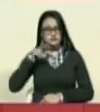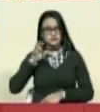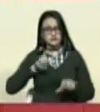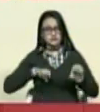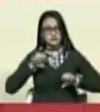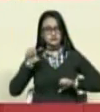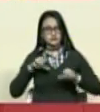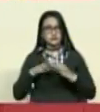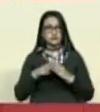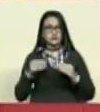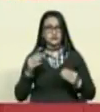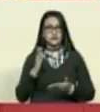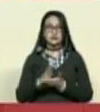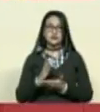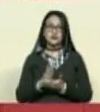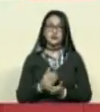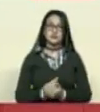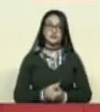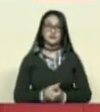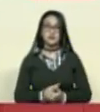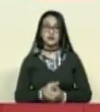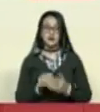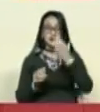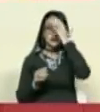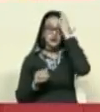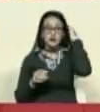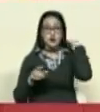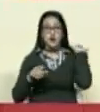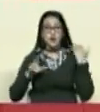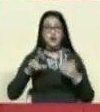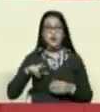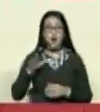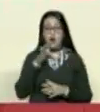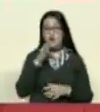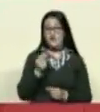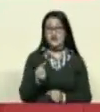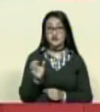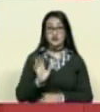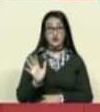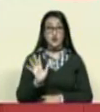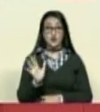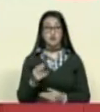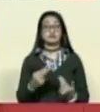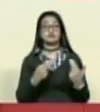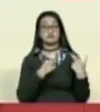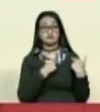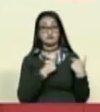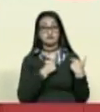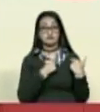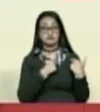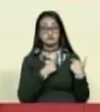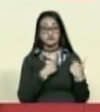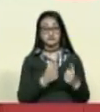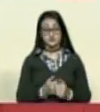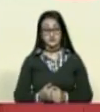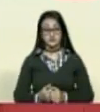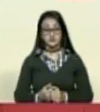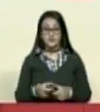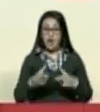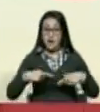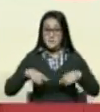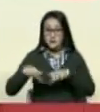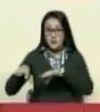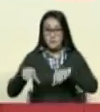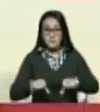escenario. Viendo, no confiarse jamás. Y ocupar los espacios de una